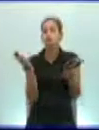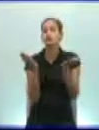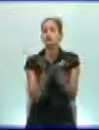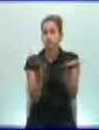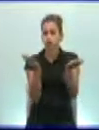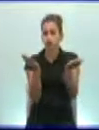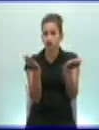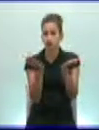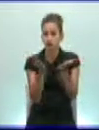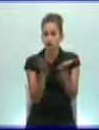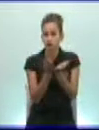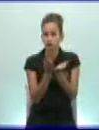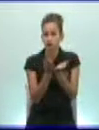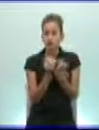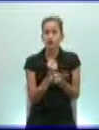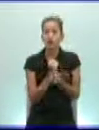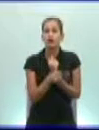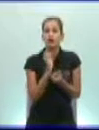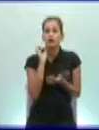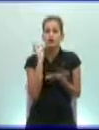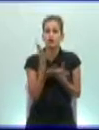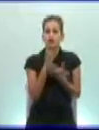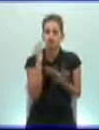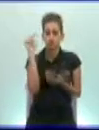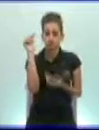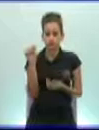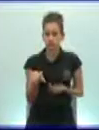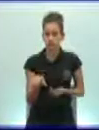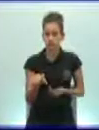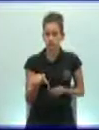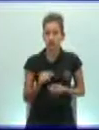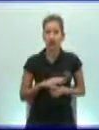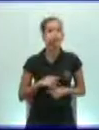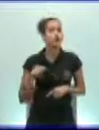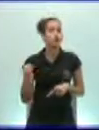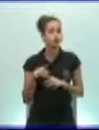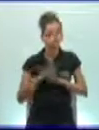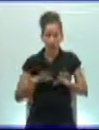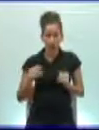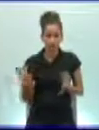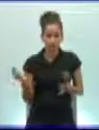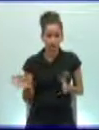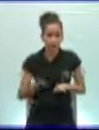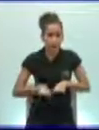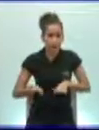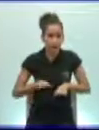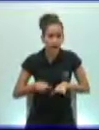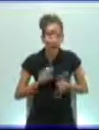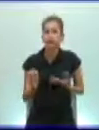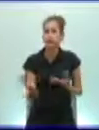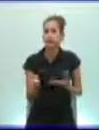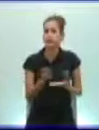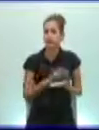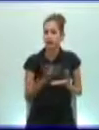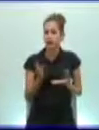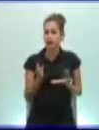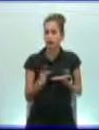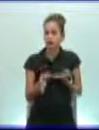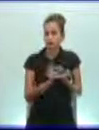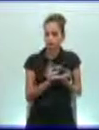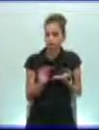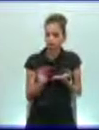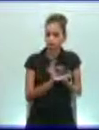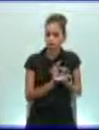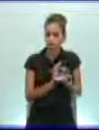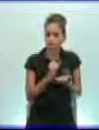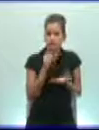encuentro de hoy. Y de inmediato, todos con su libro abierto en la página 115